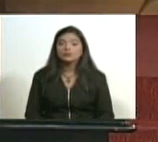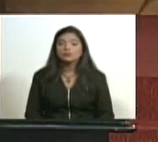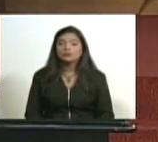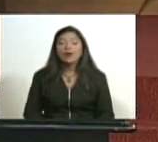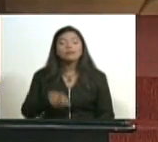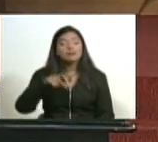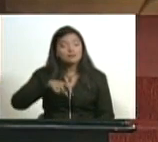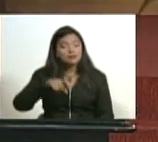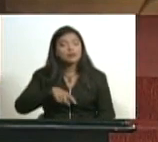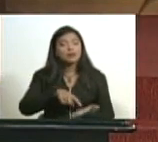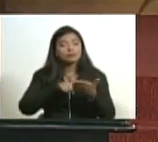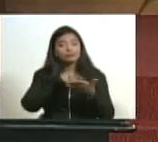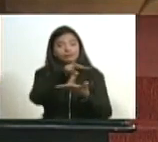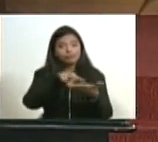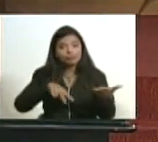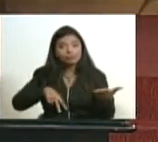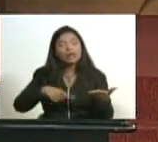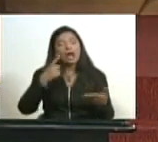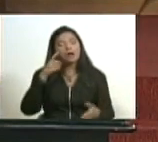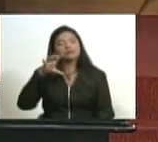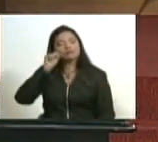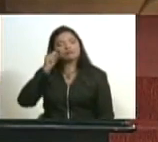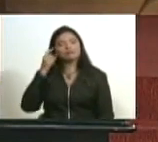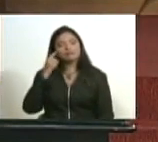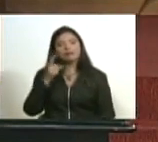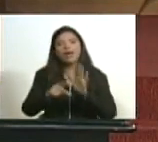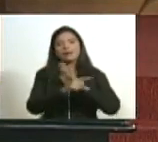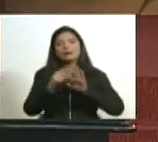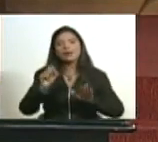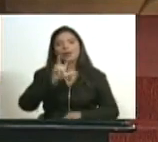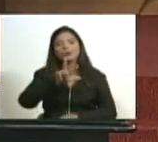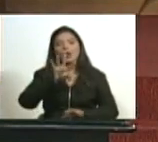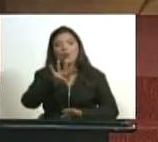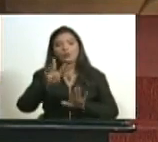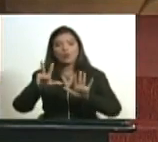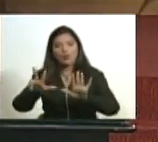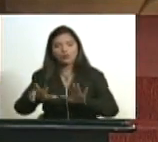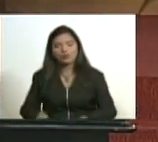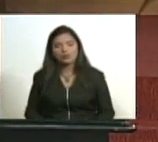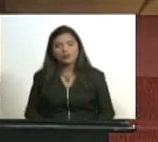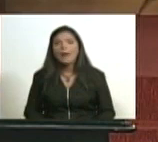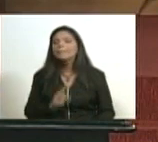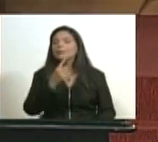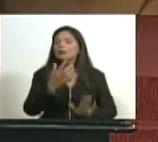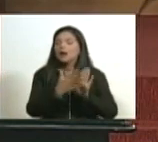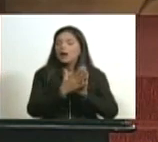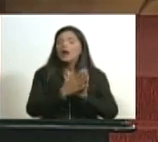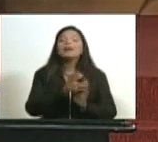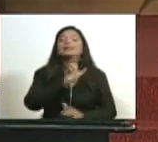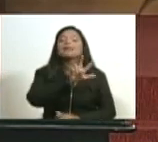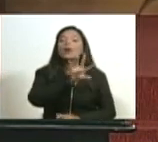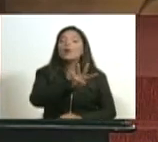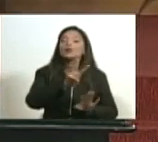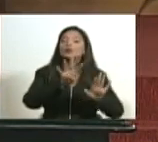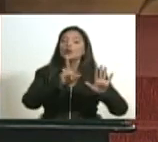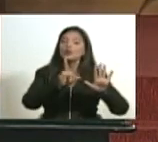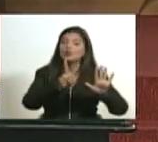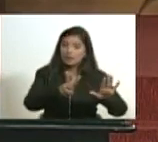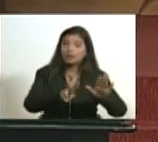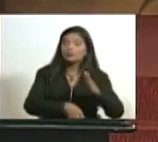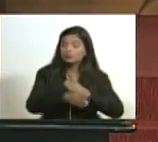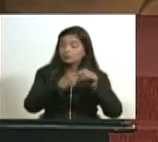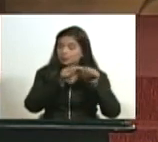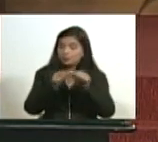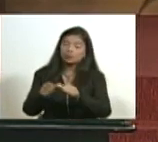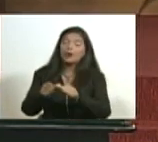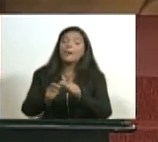Necesario leerlo y asimilarlo. Artículo 348. Primero, el 347 mantiene vivo el poder constituyente.